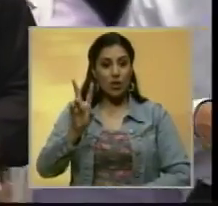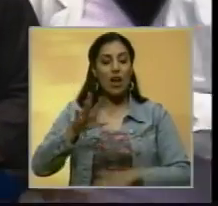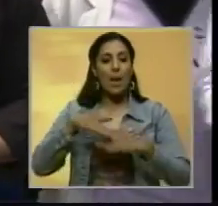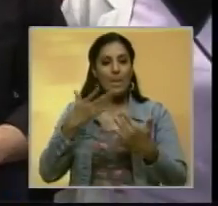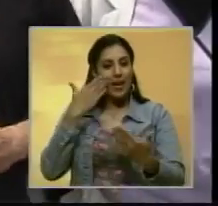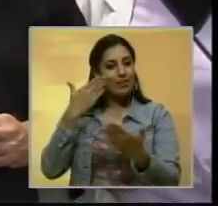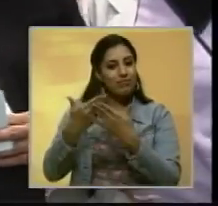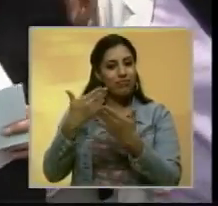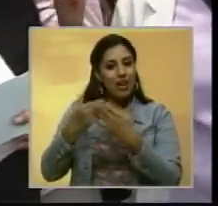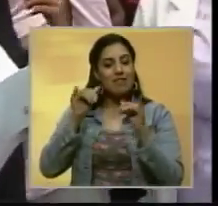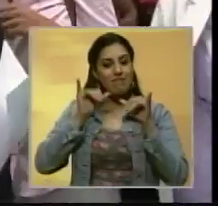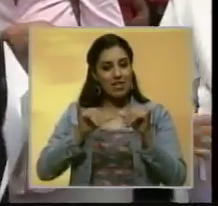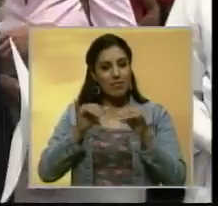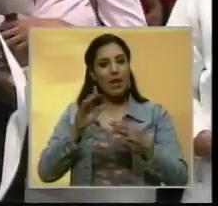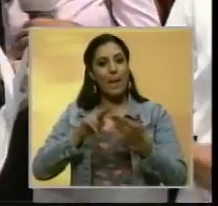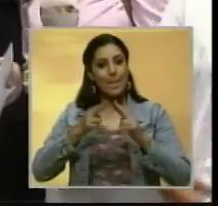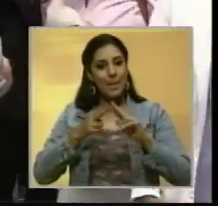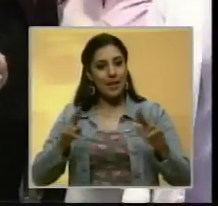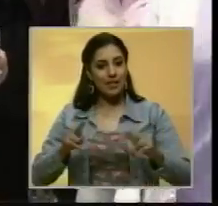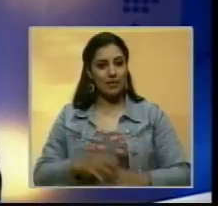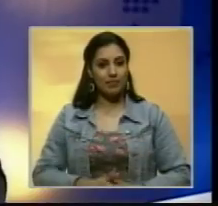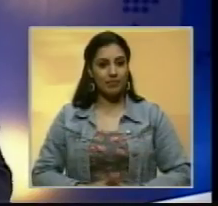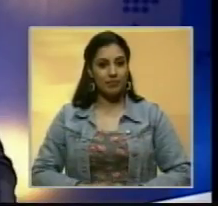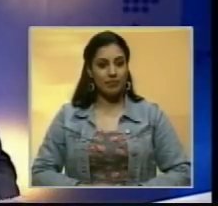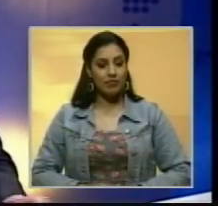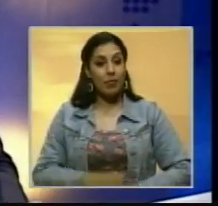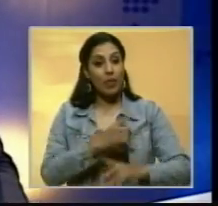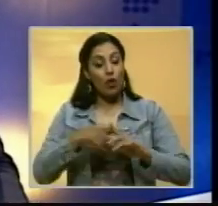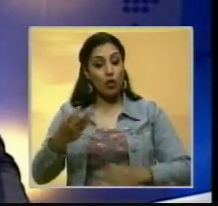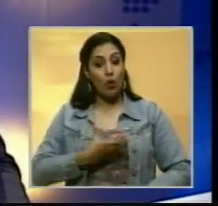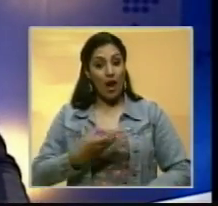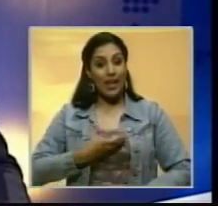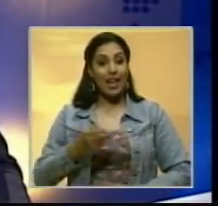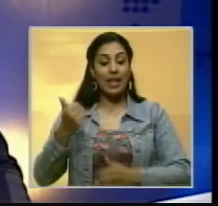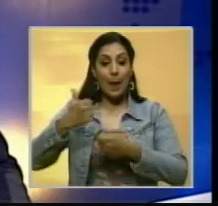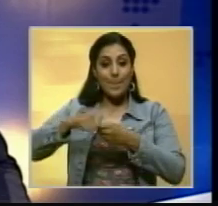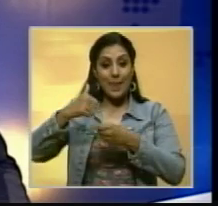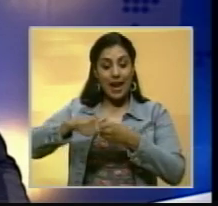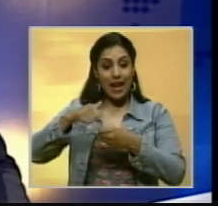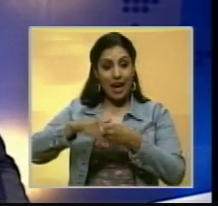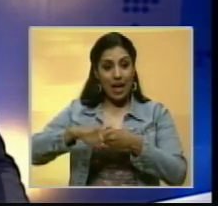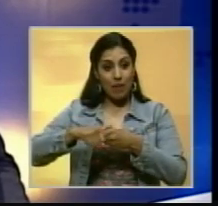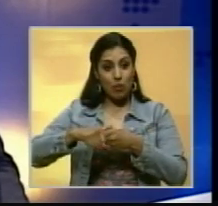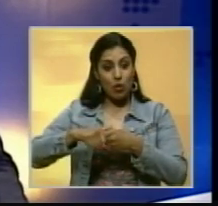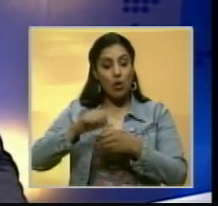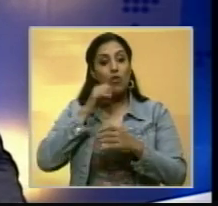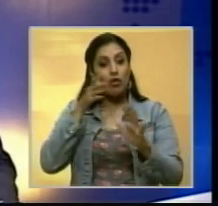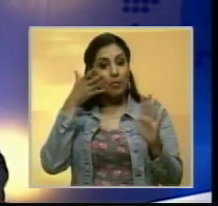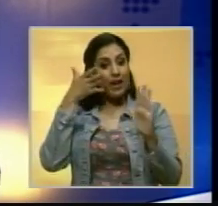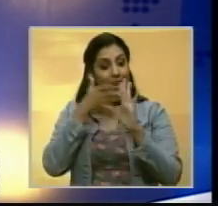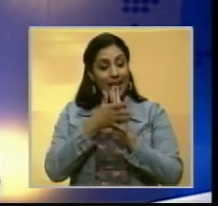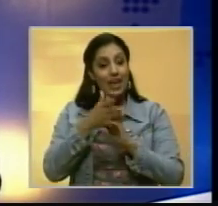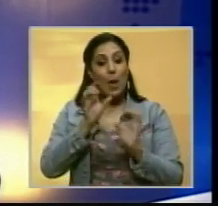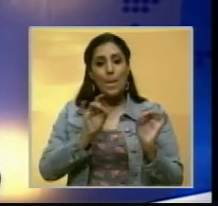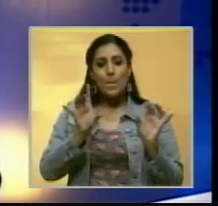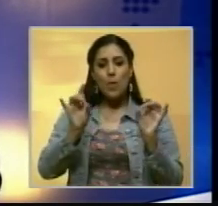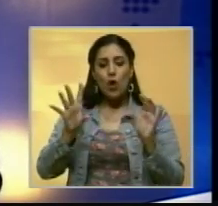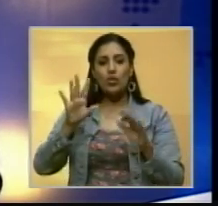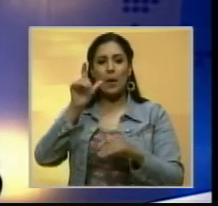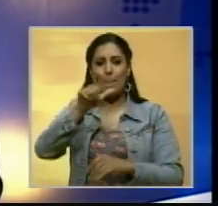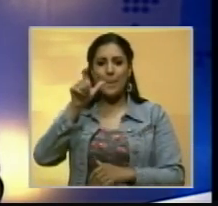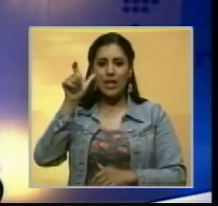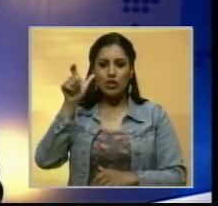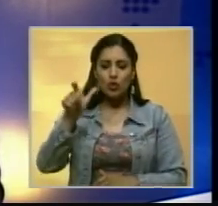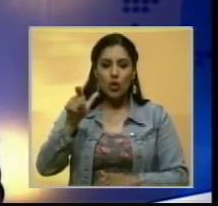para velar que la misma sea pacífica. La alcaldesa de Maracaibo, Evelyn Trejo de Rosales, aseguró que los despidos por haber firmado